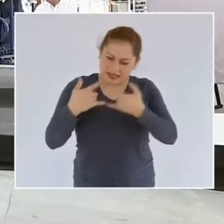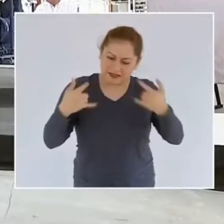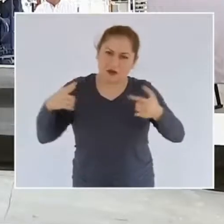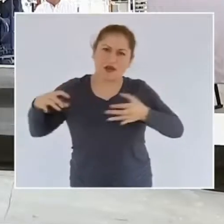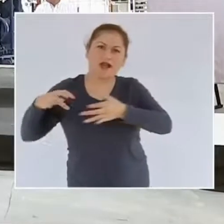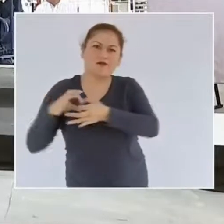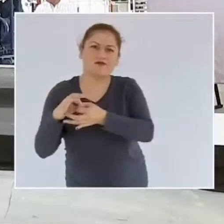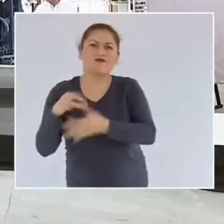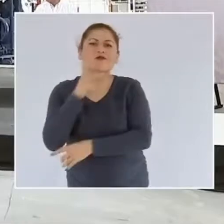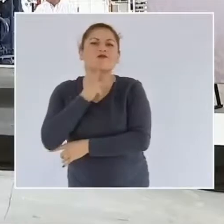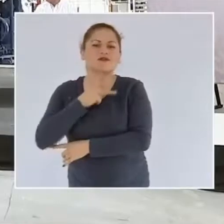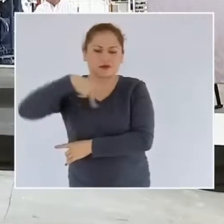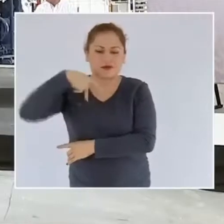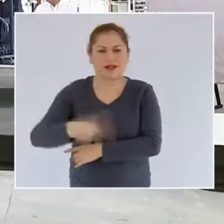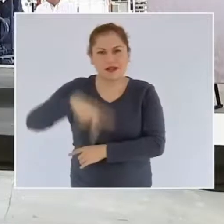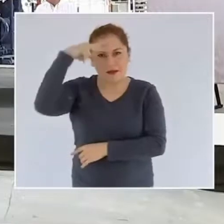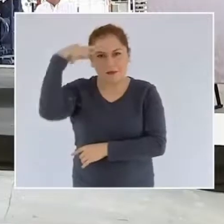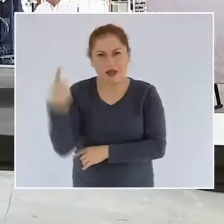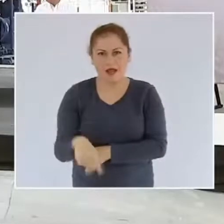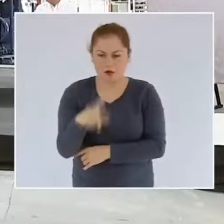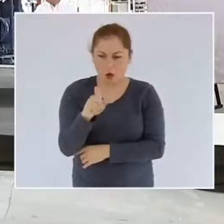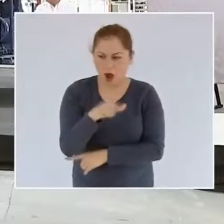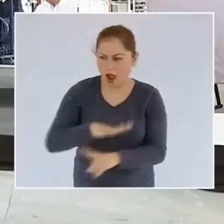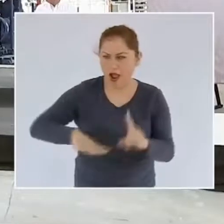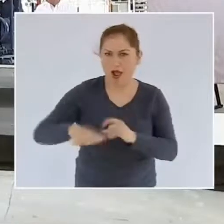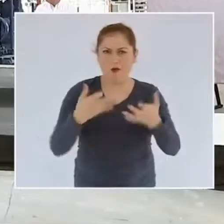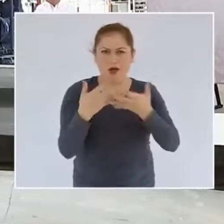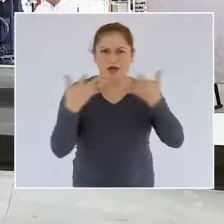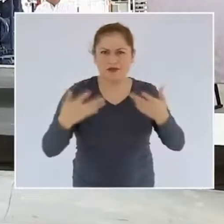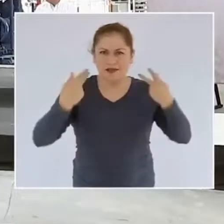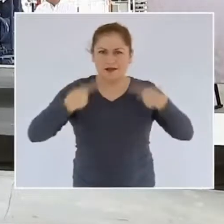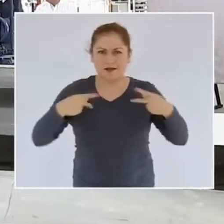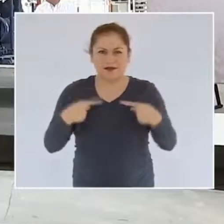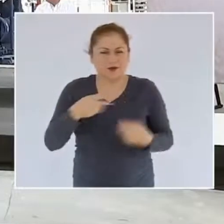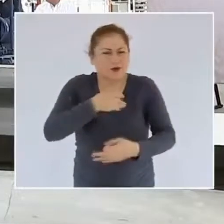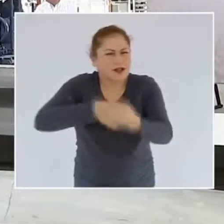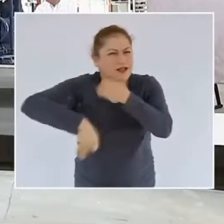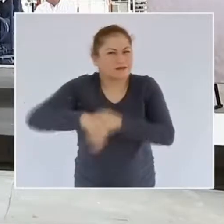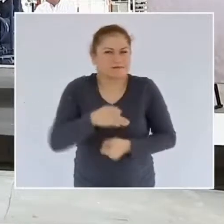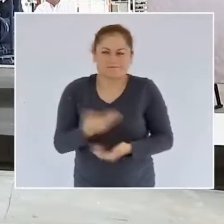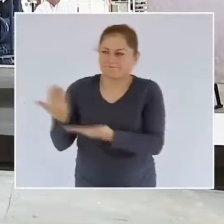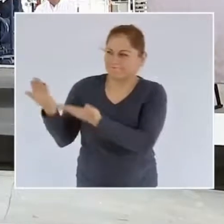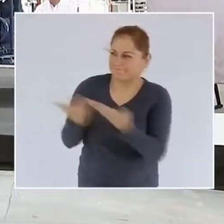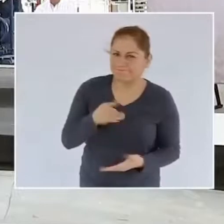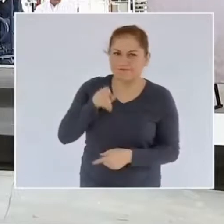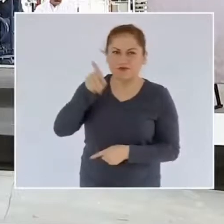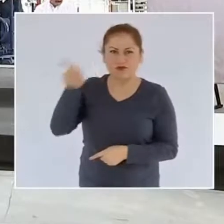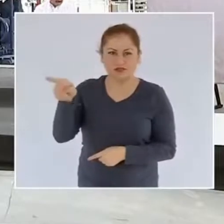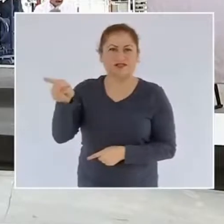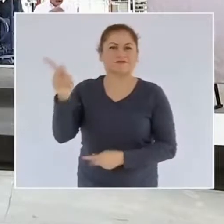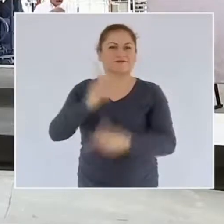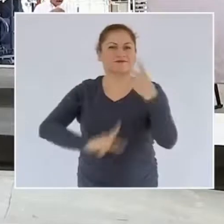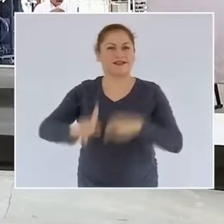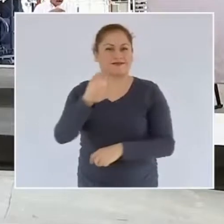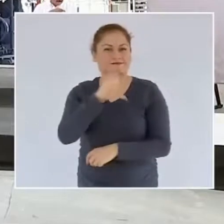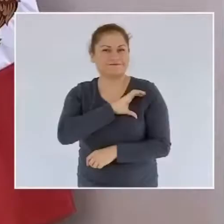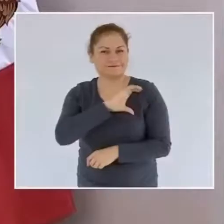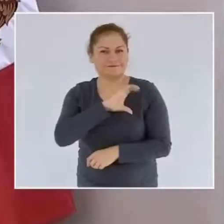México. Su agua, su tierra, su gente, lo recibimos con afecto para conmemorar